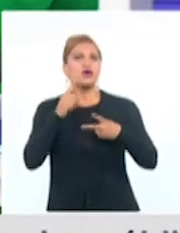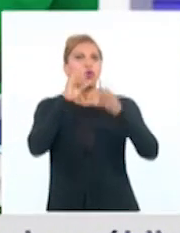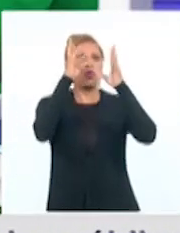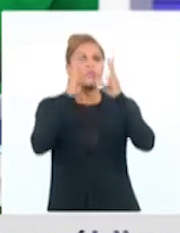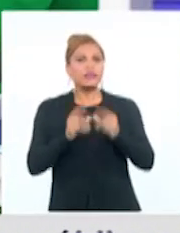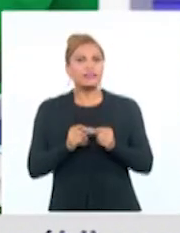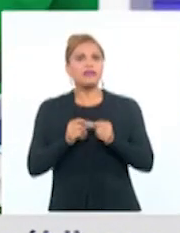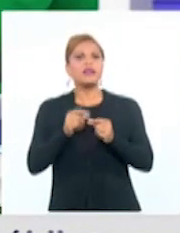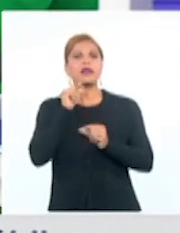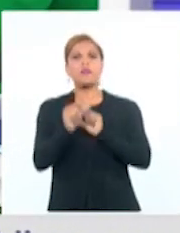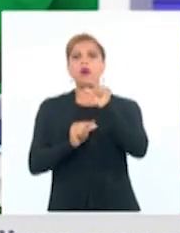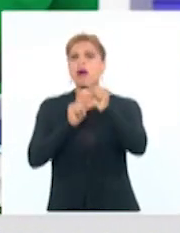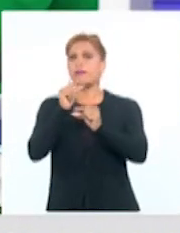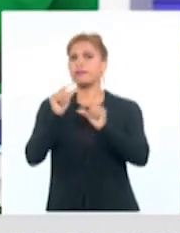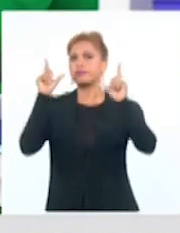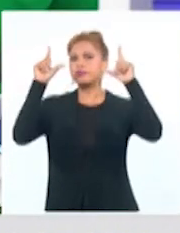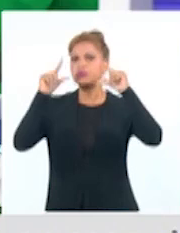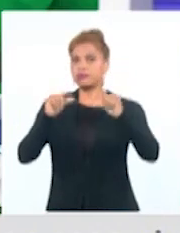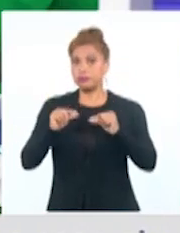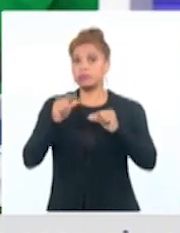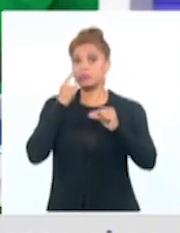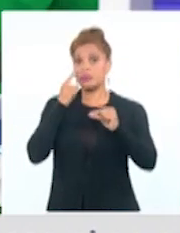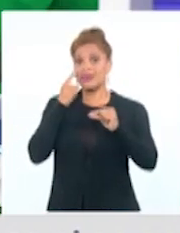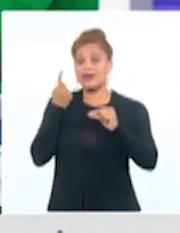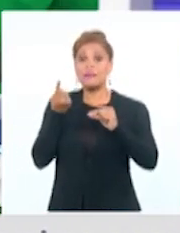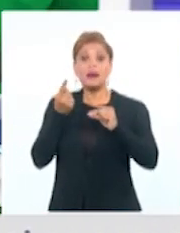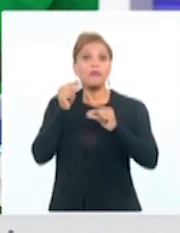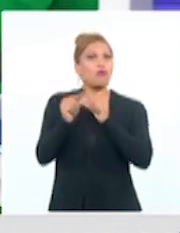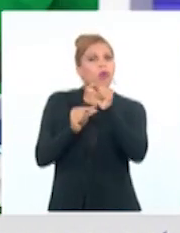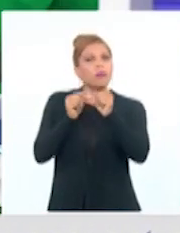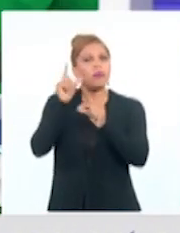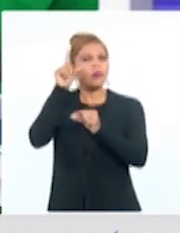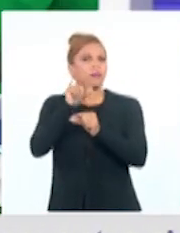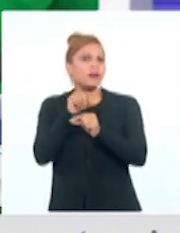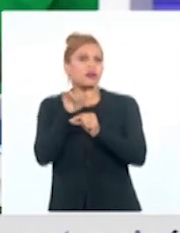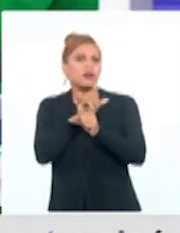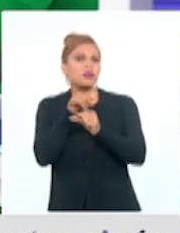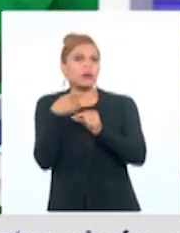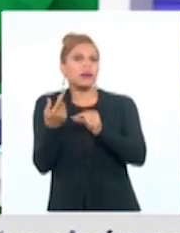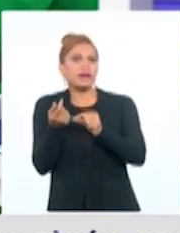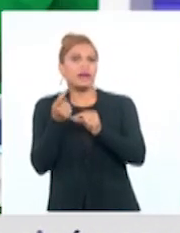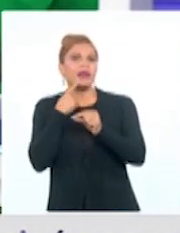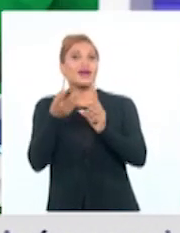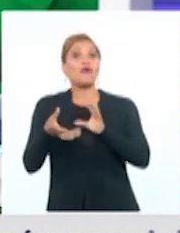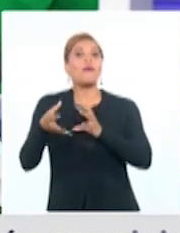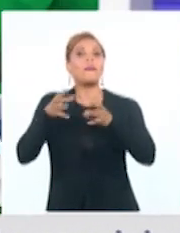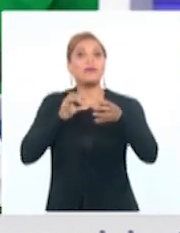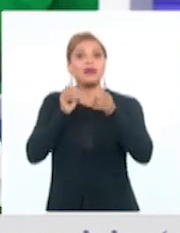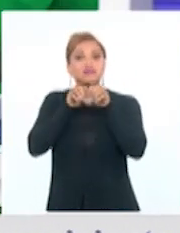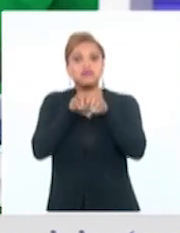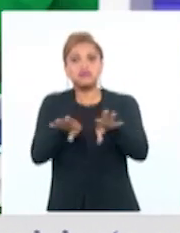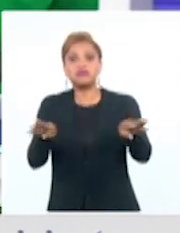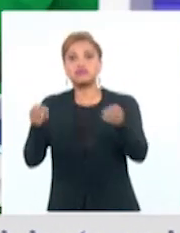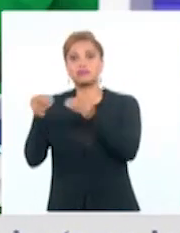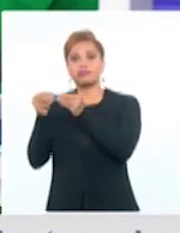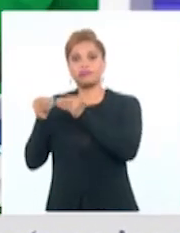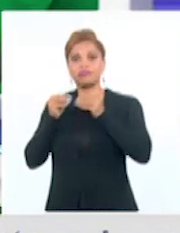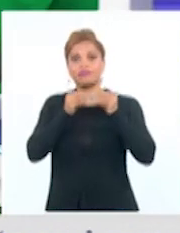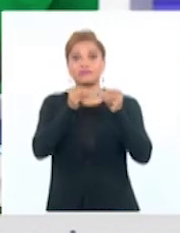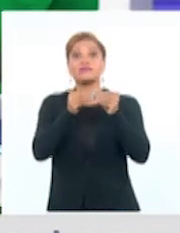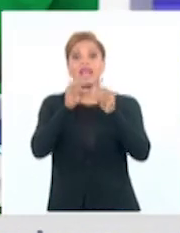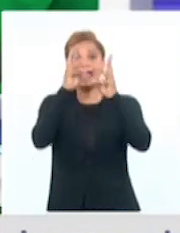que ha ido disminuyendo, porque también va disminuyendo la complejidad epidemiológica, el número de